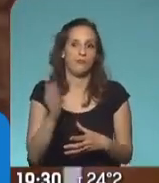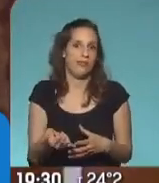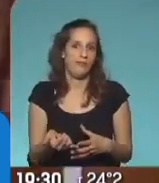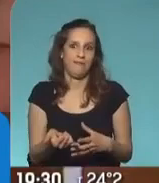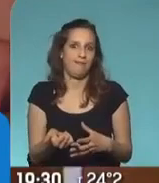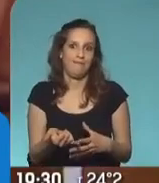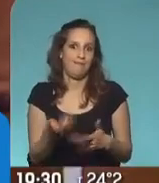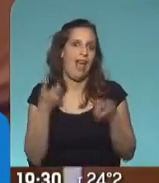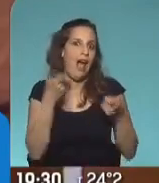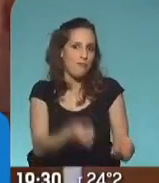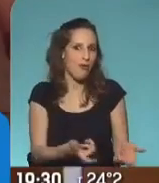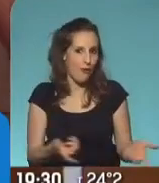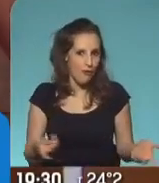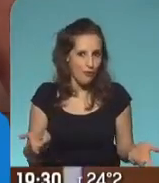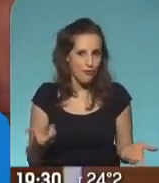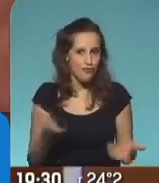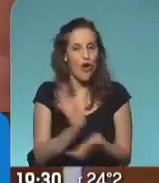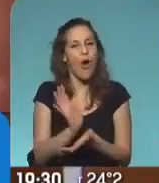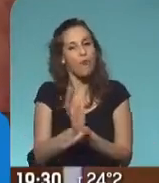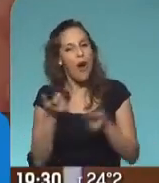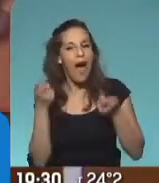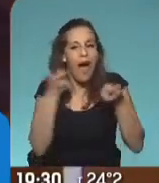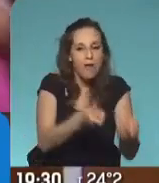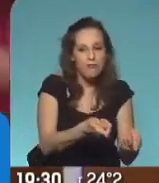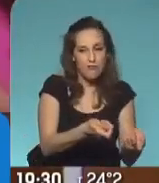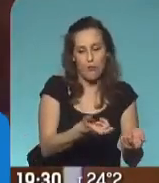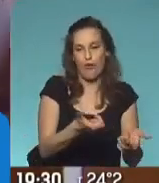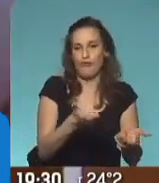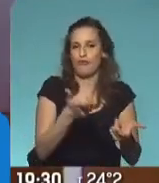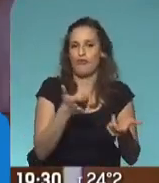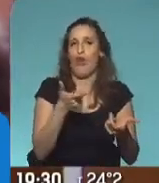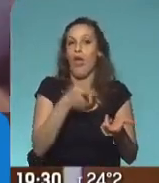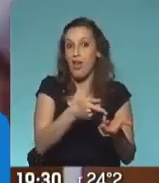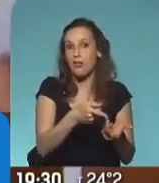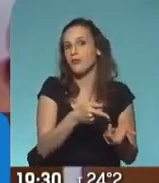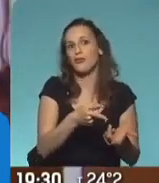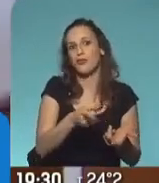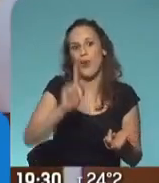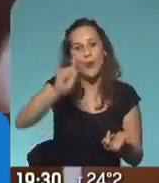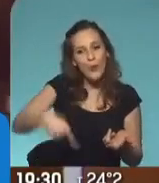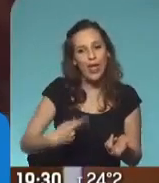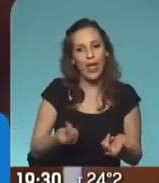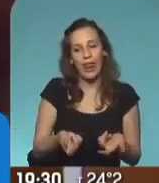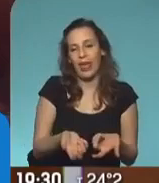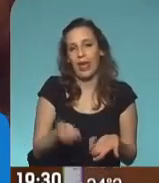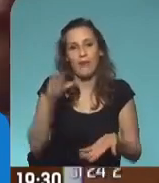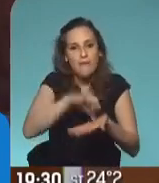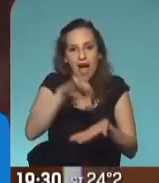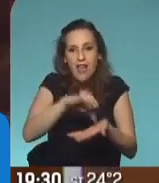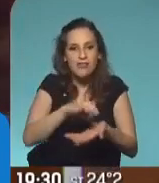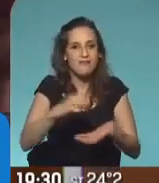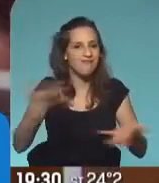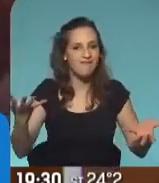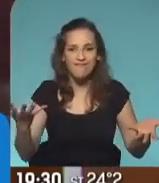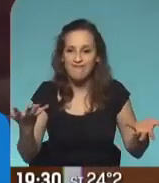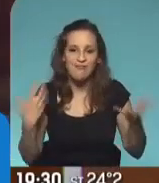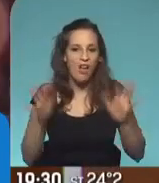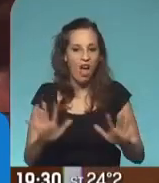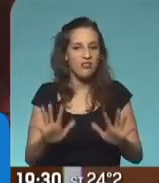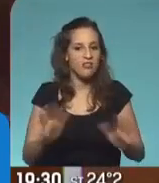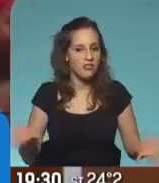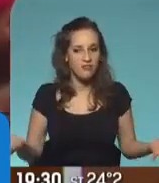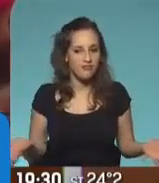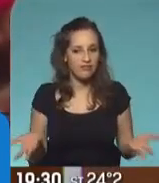comunidad evangélica hacia Bolsonaro, y ahí tenemos un país sometido a una deriva autoritaria